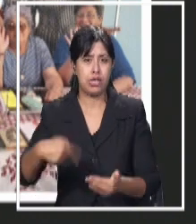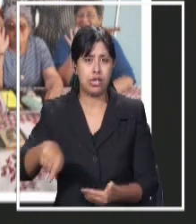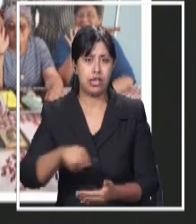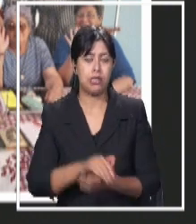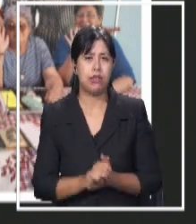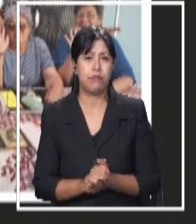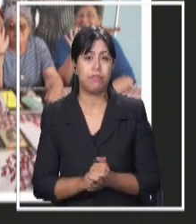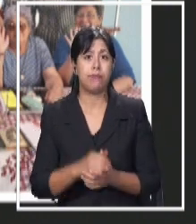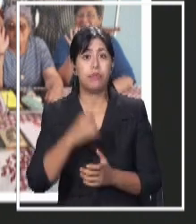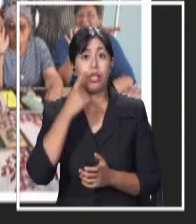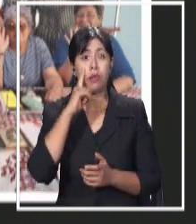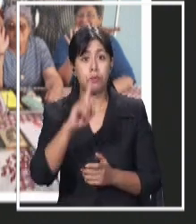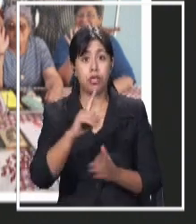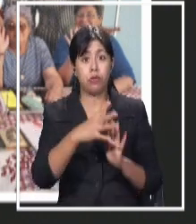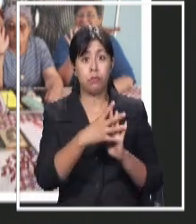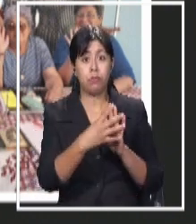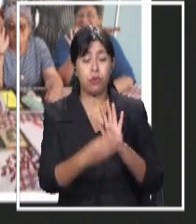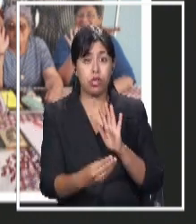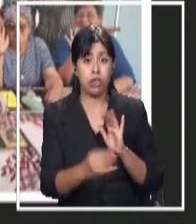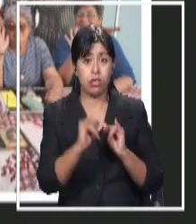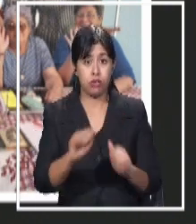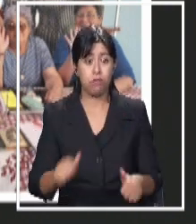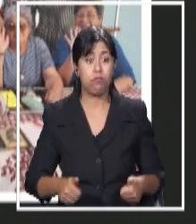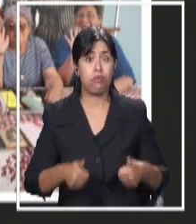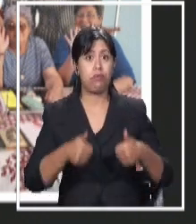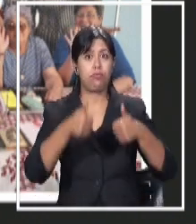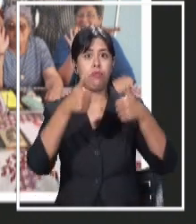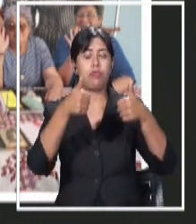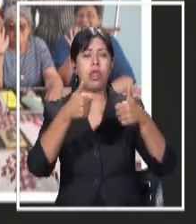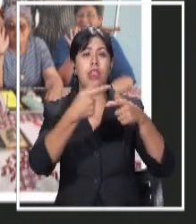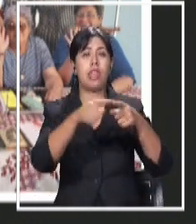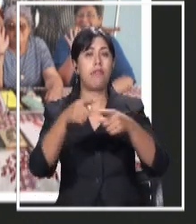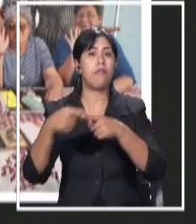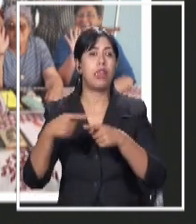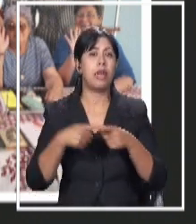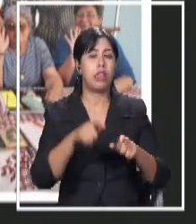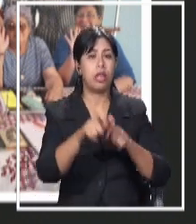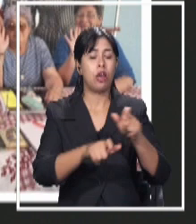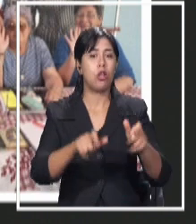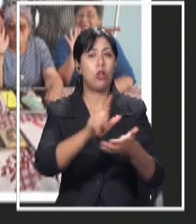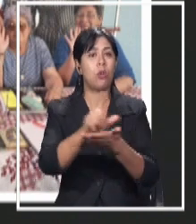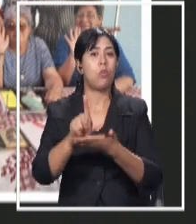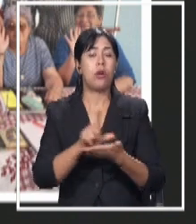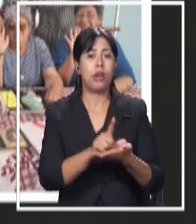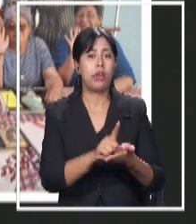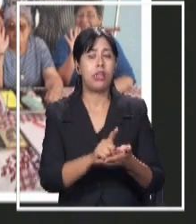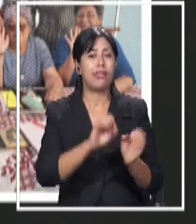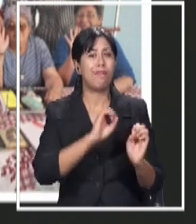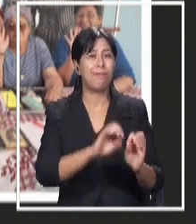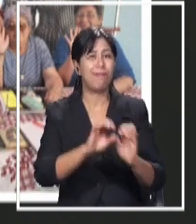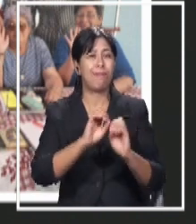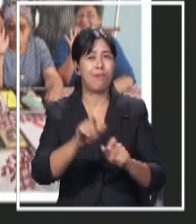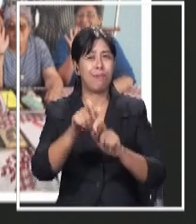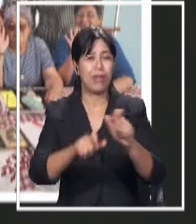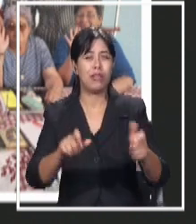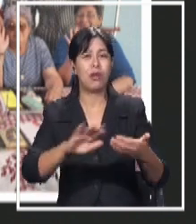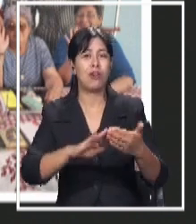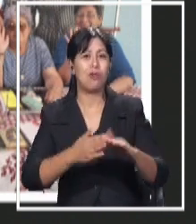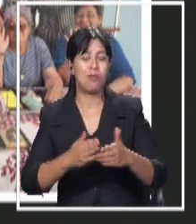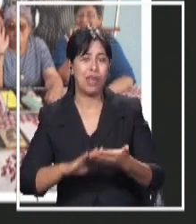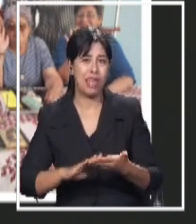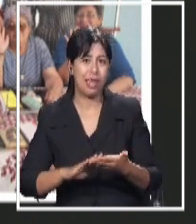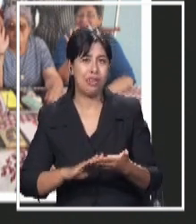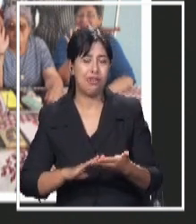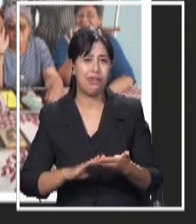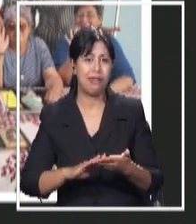Y sin embargo, los modelos que han sido muy exitosos en distintas partes del mundo es entrenar a personas de la comunidad.